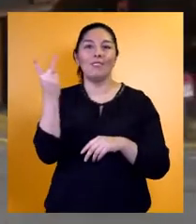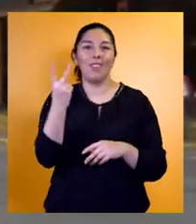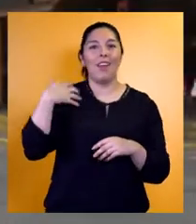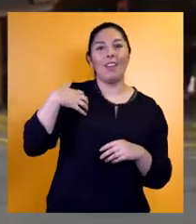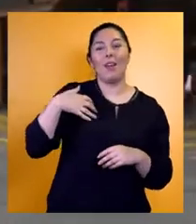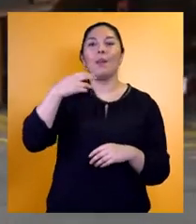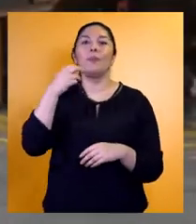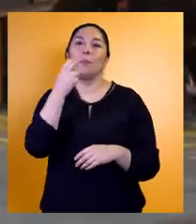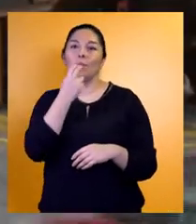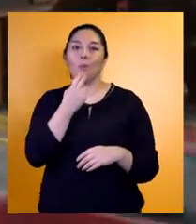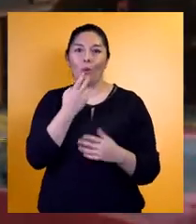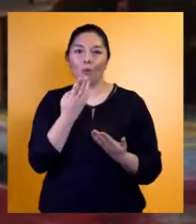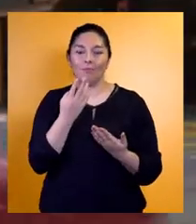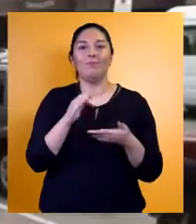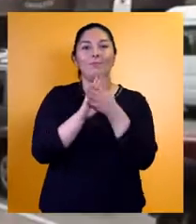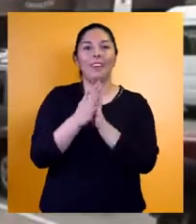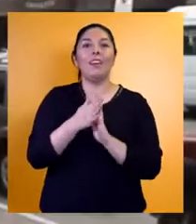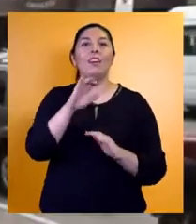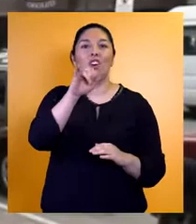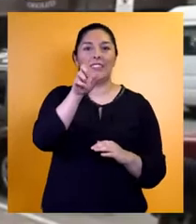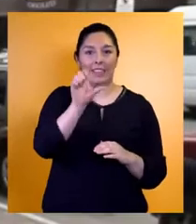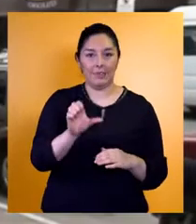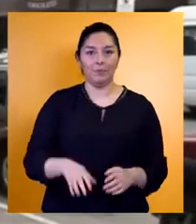países. Reportó para ustedes José Ramón Pavón.